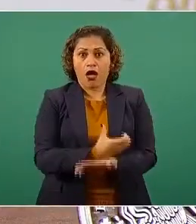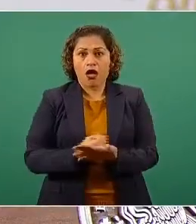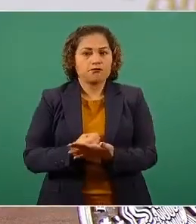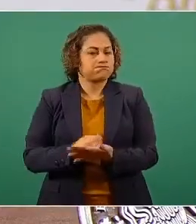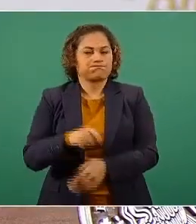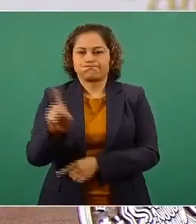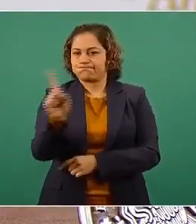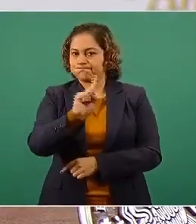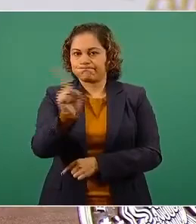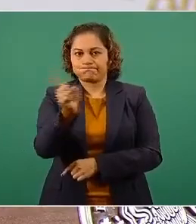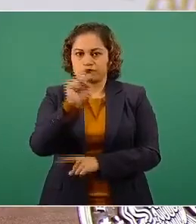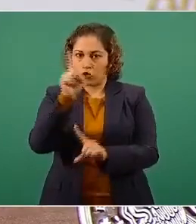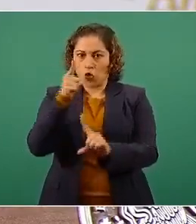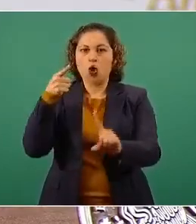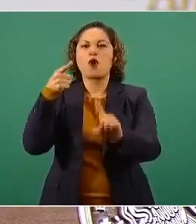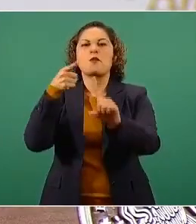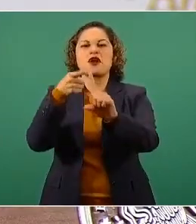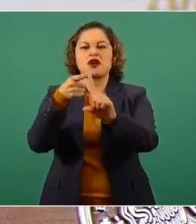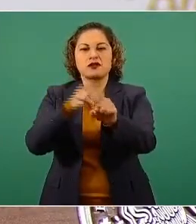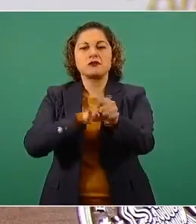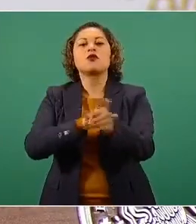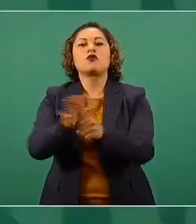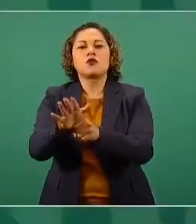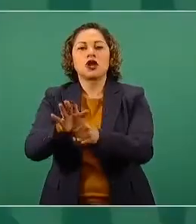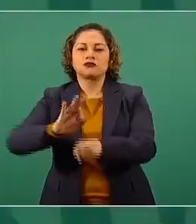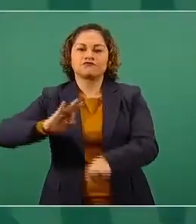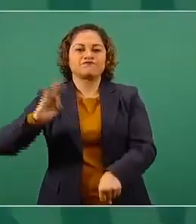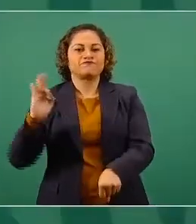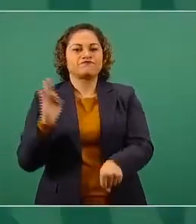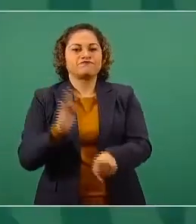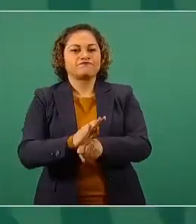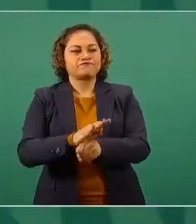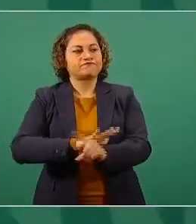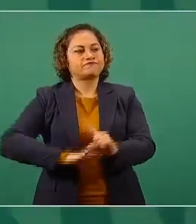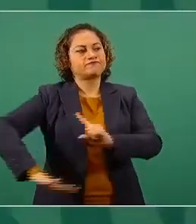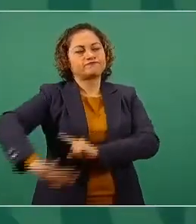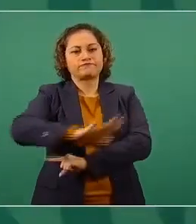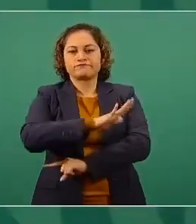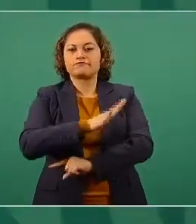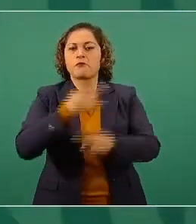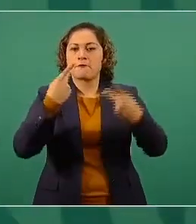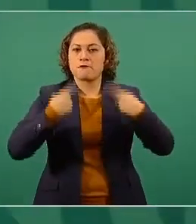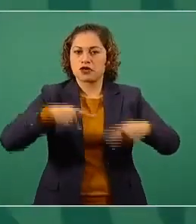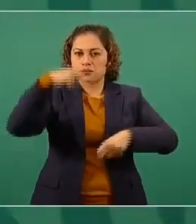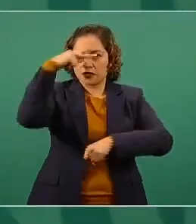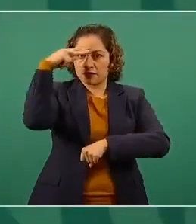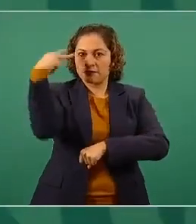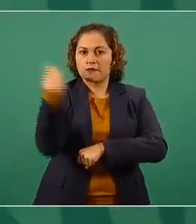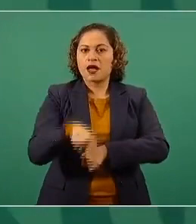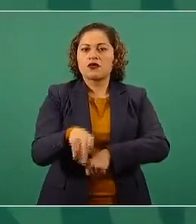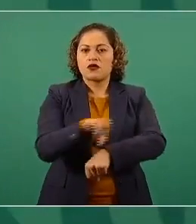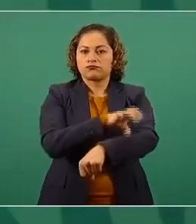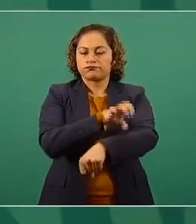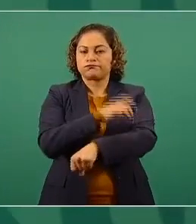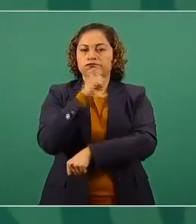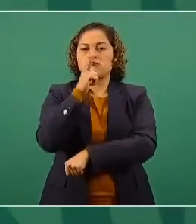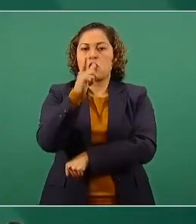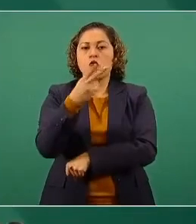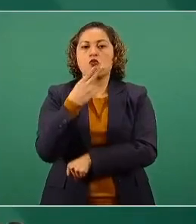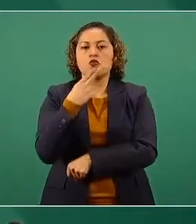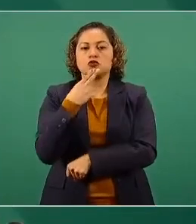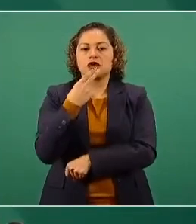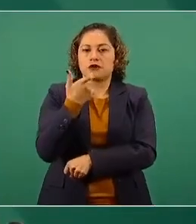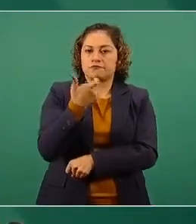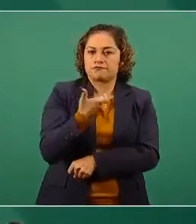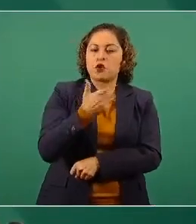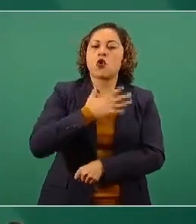sino el que se garantice el servicio de la energía eléctrica, además con precios justos,